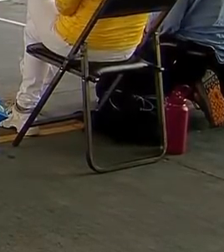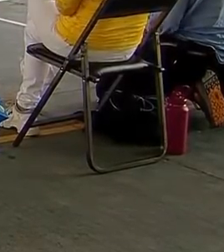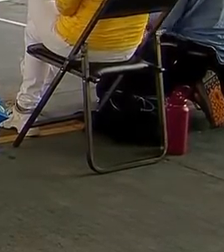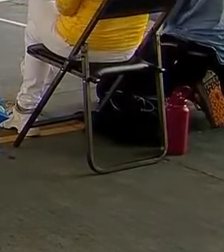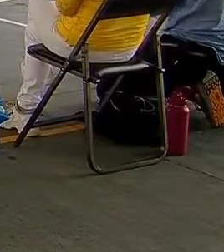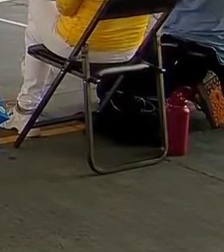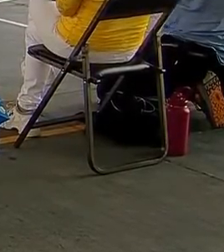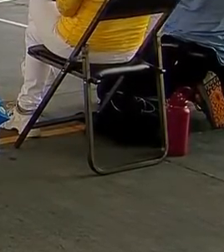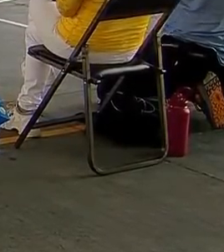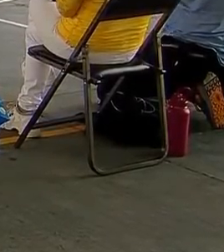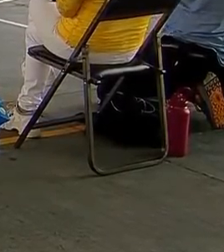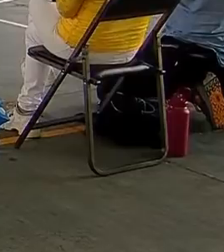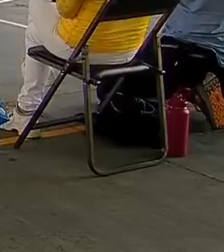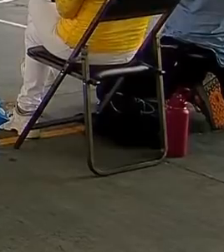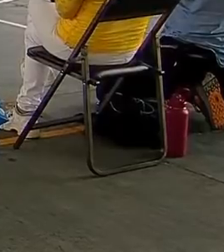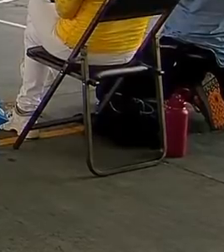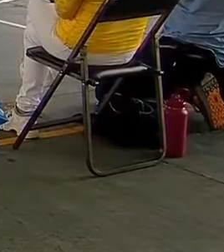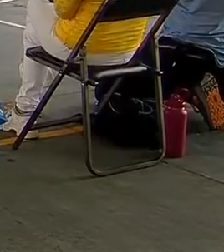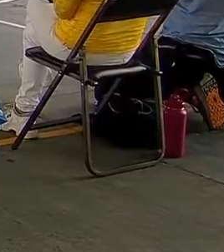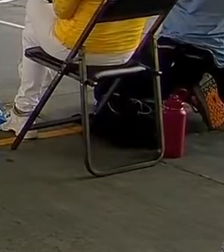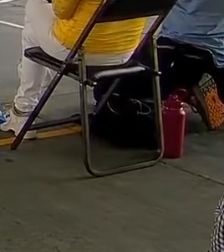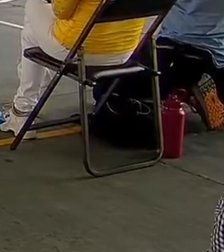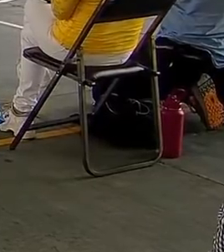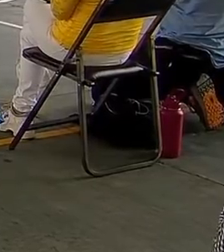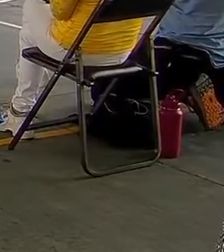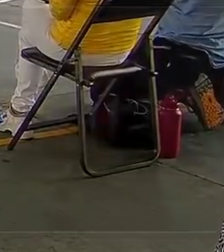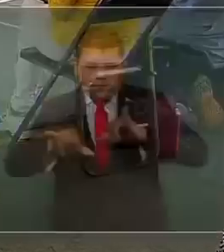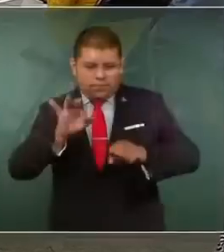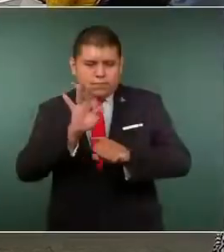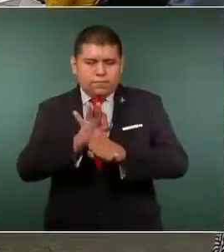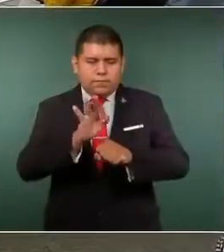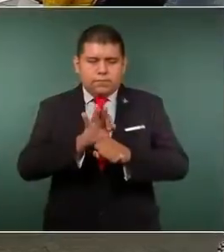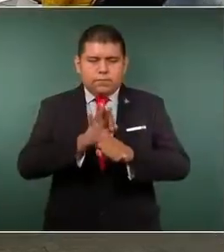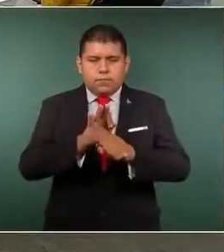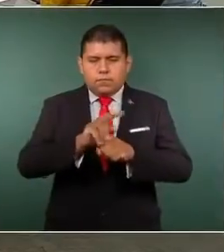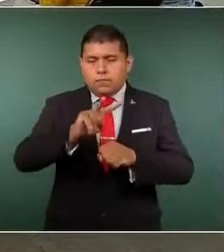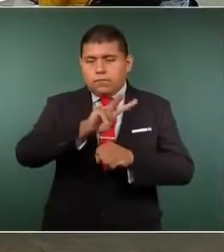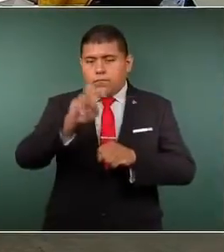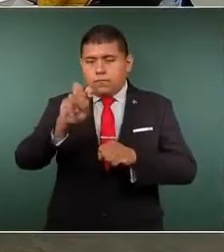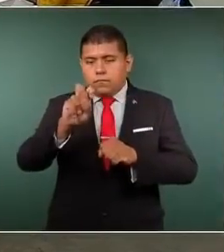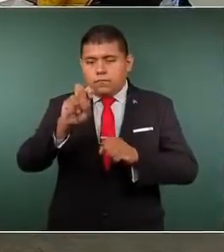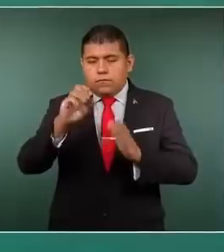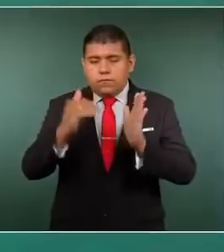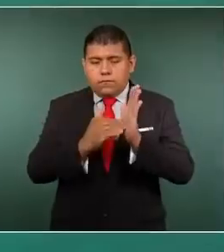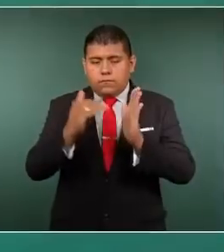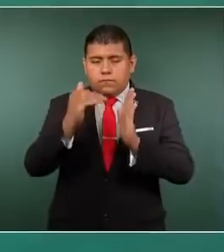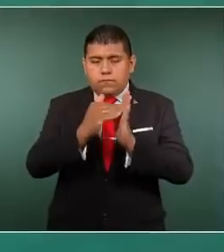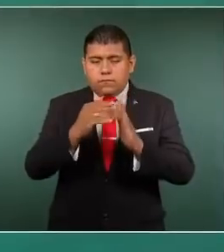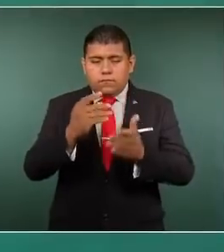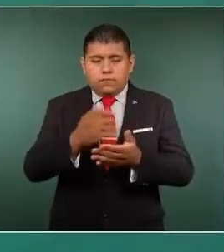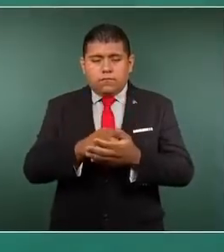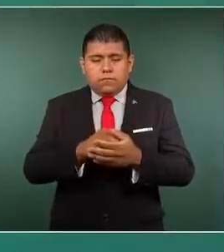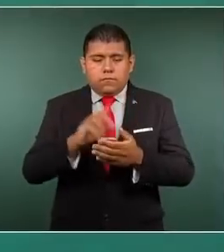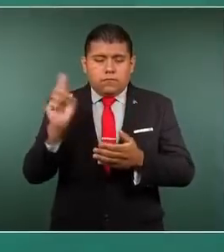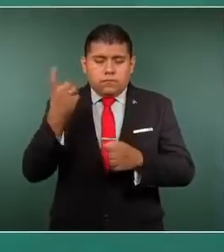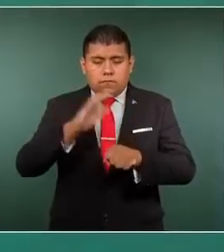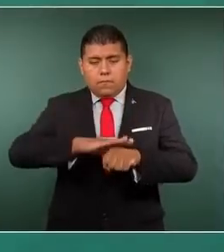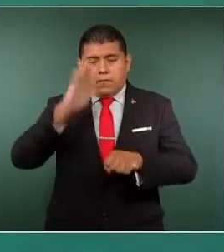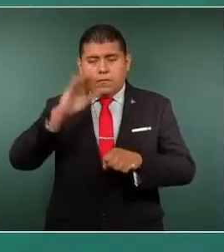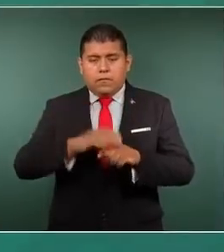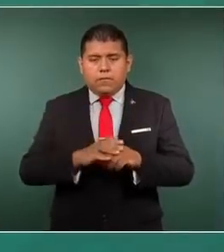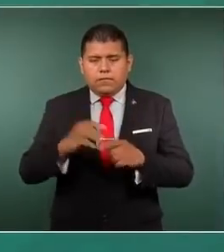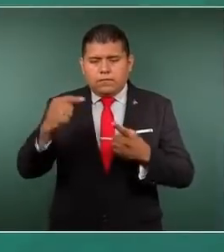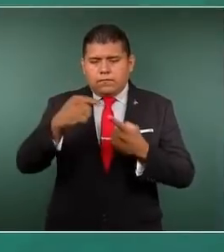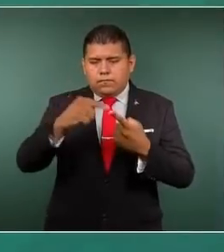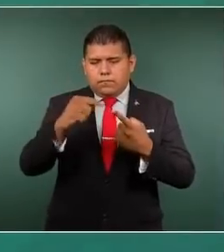de sobreprecio que se devuelve ese dinero ese es el caso lo soy al